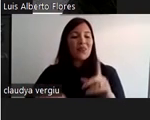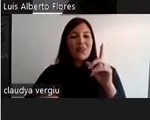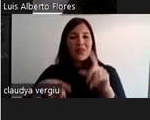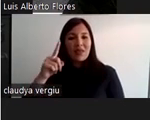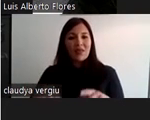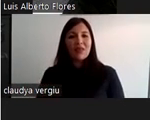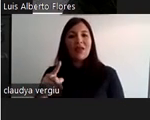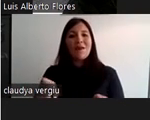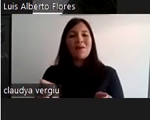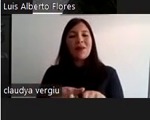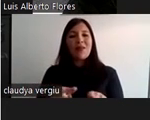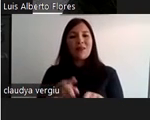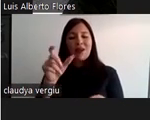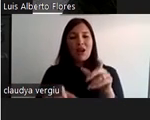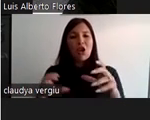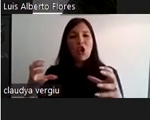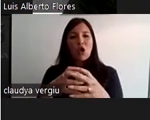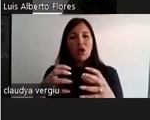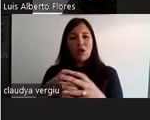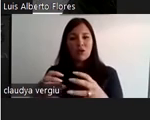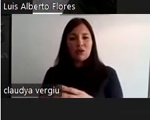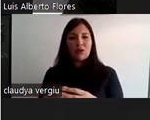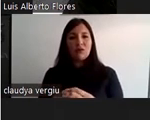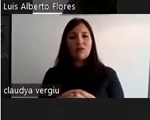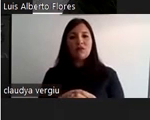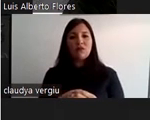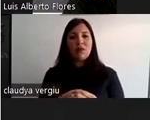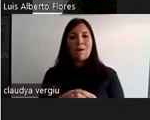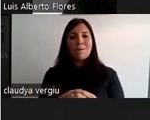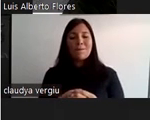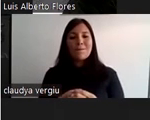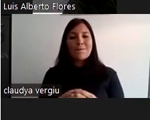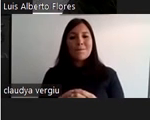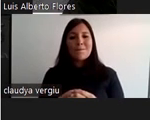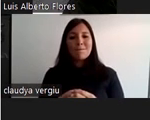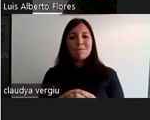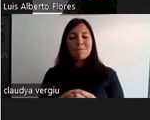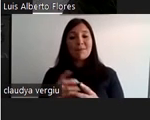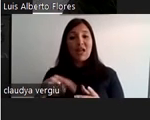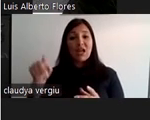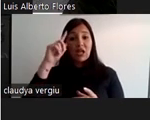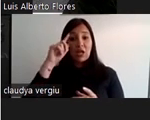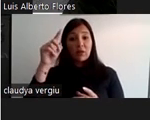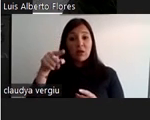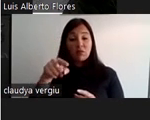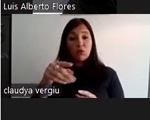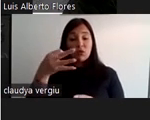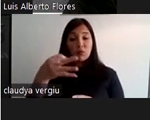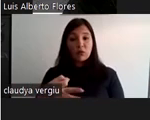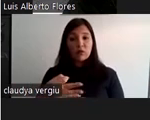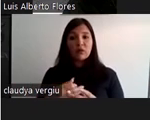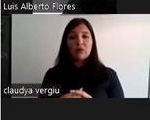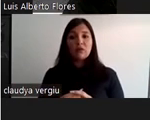verdadera identidad de estas localidades no y Acá hay que tomar en cuenta que este